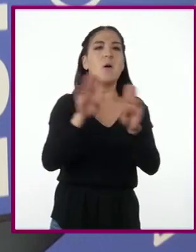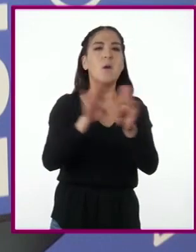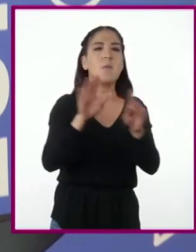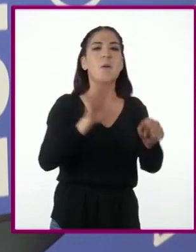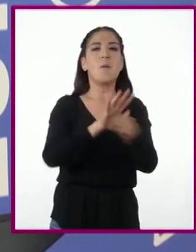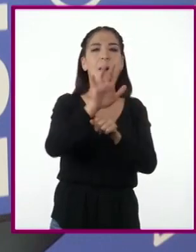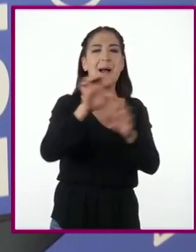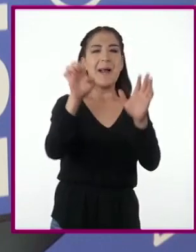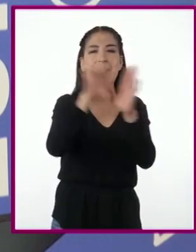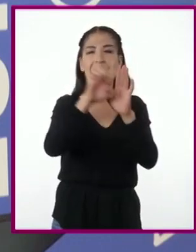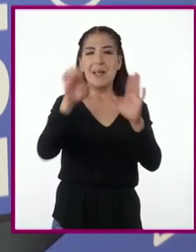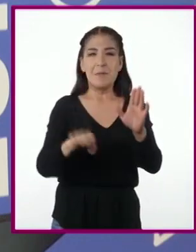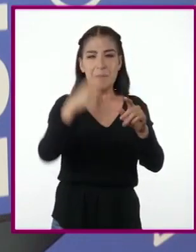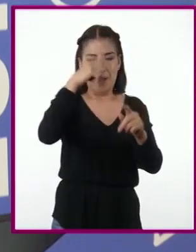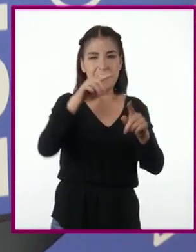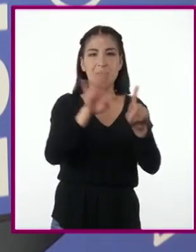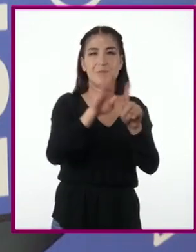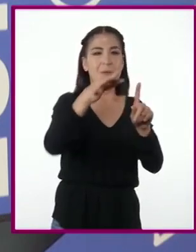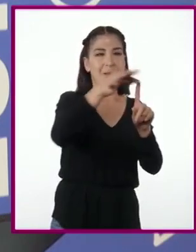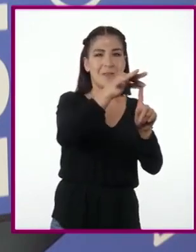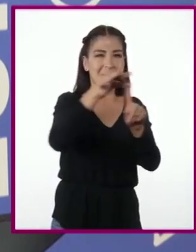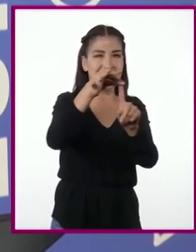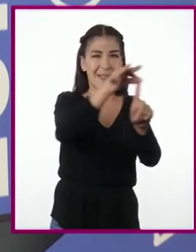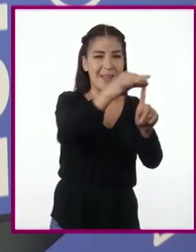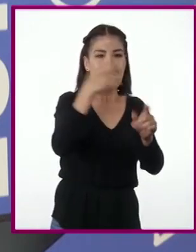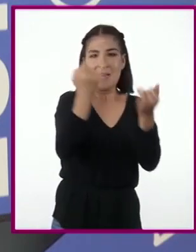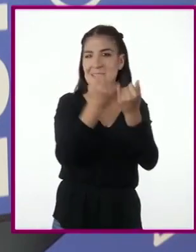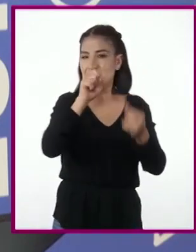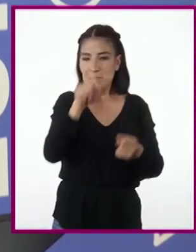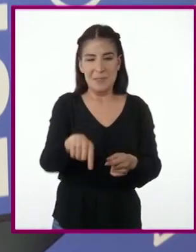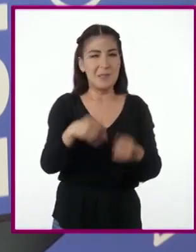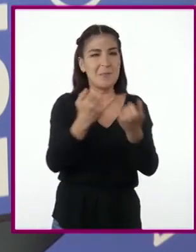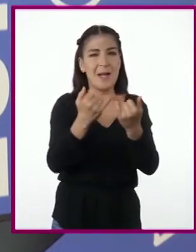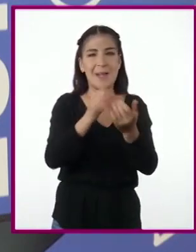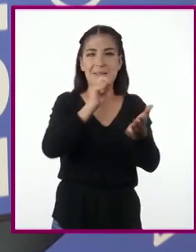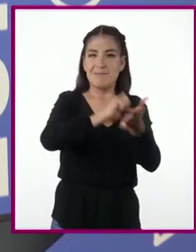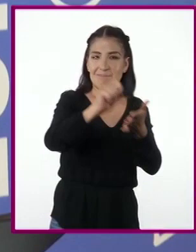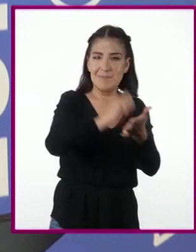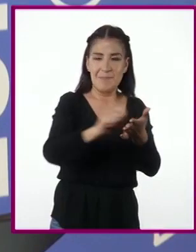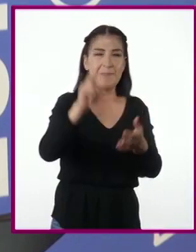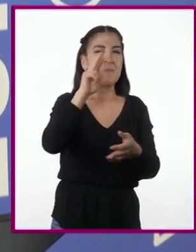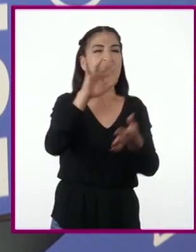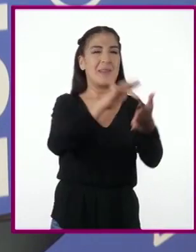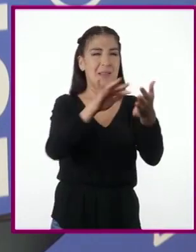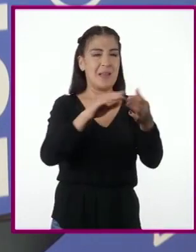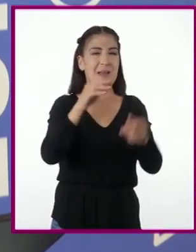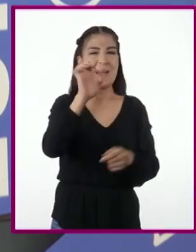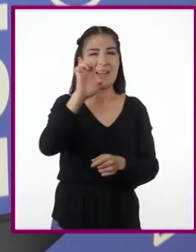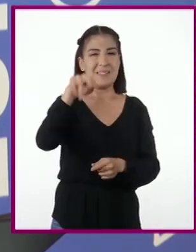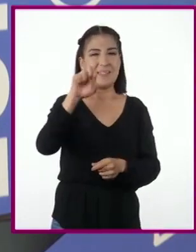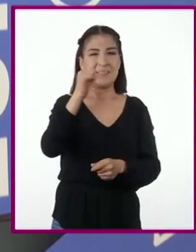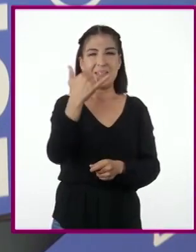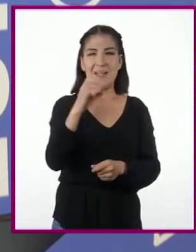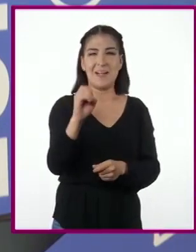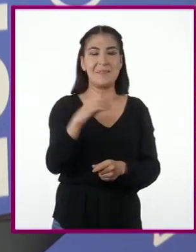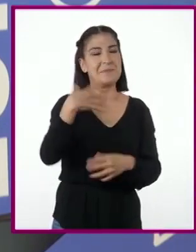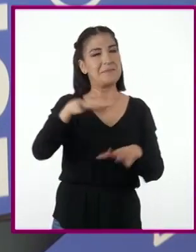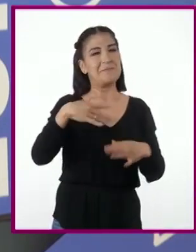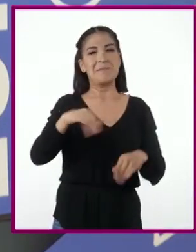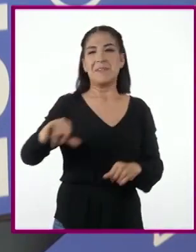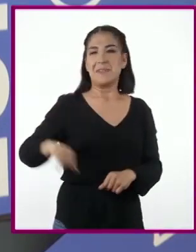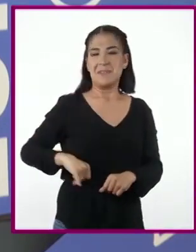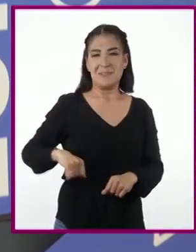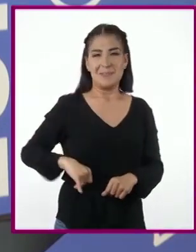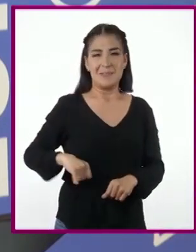que nos sirva como guía para poder elaborar el nuestro. Leamos este pequeño ensayo, muy